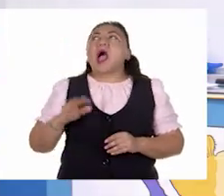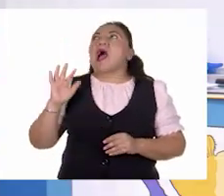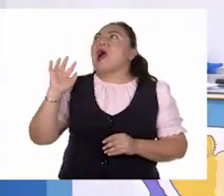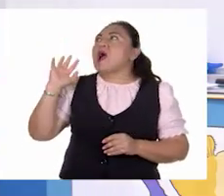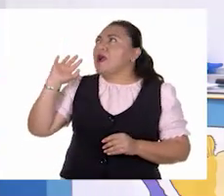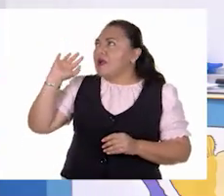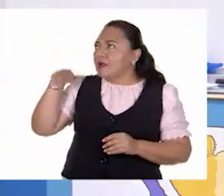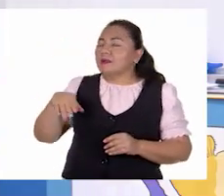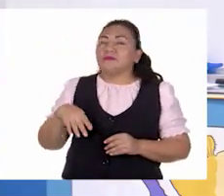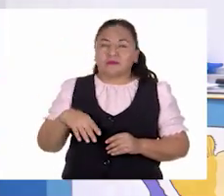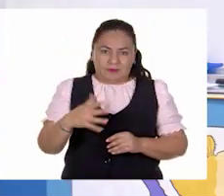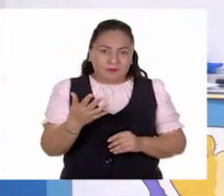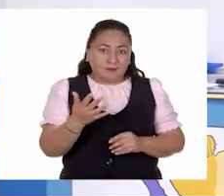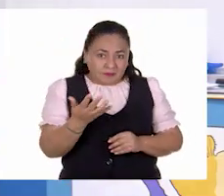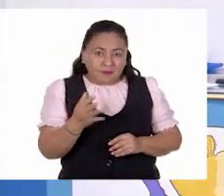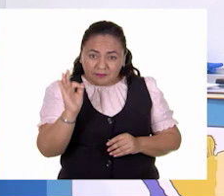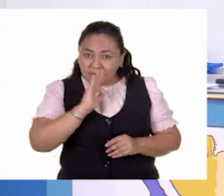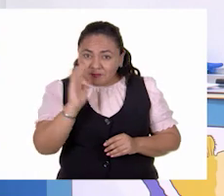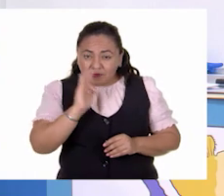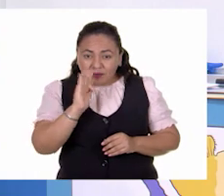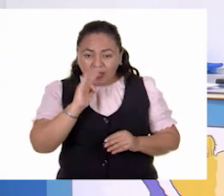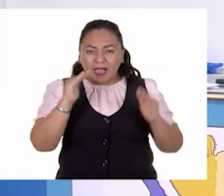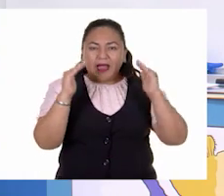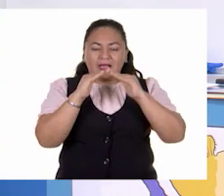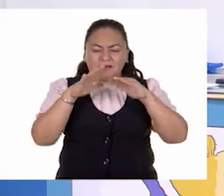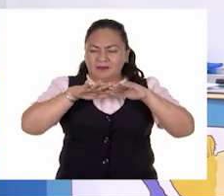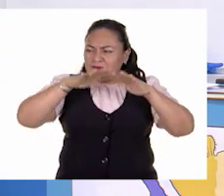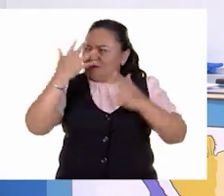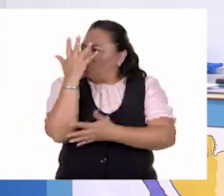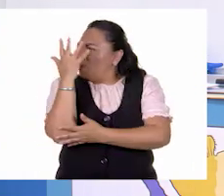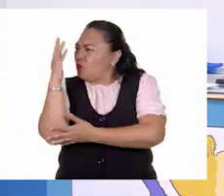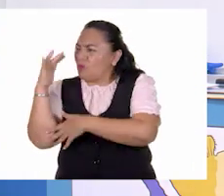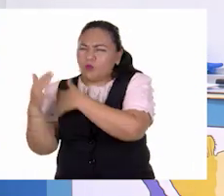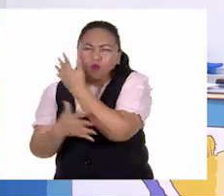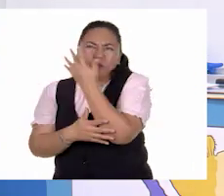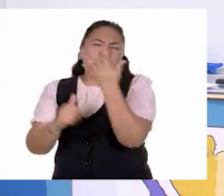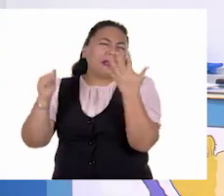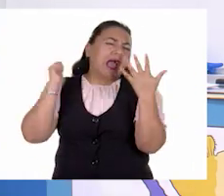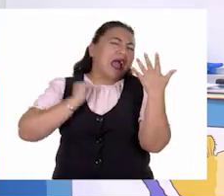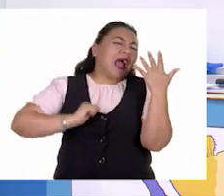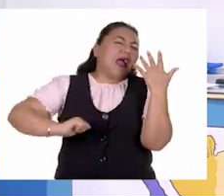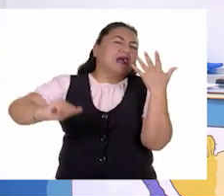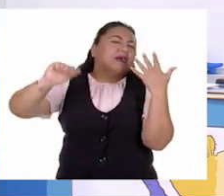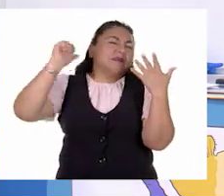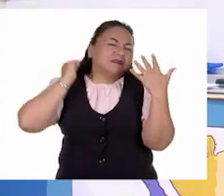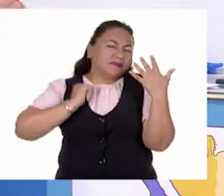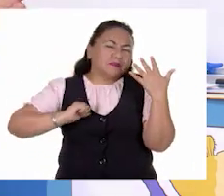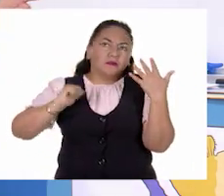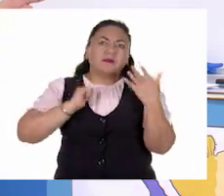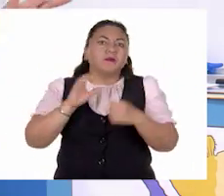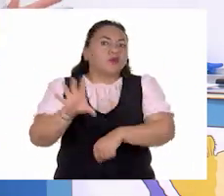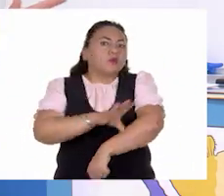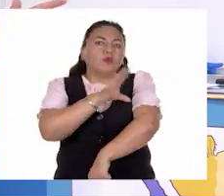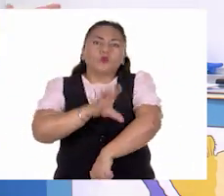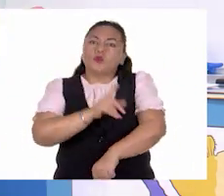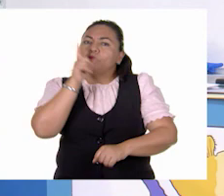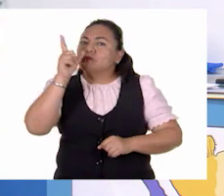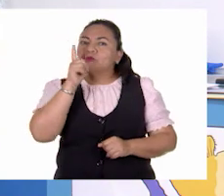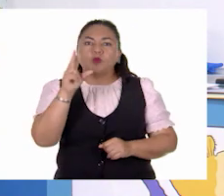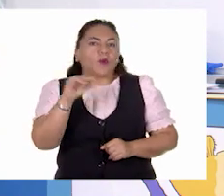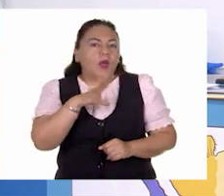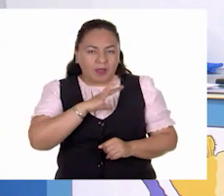Imagínense una casa en medio de un bosque hace muchos, muchos siglos. Seguramente no había electricidad, ¿estamos de